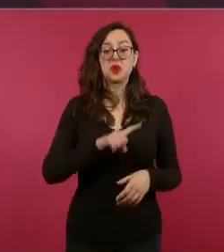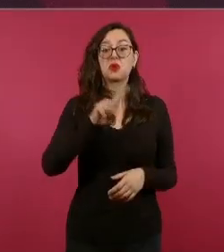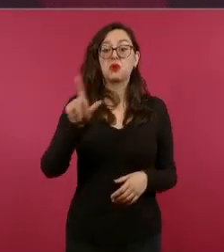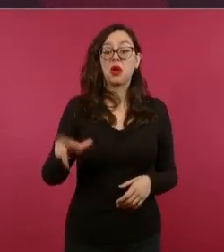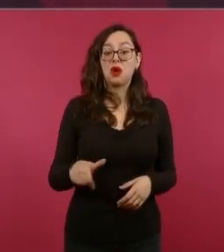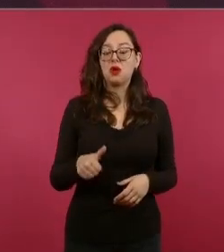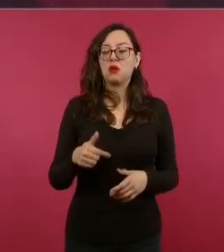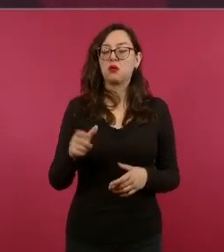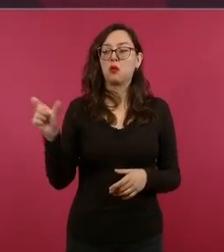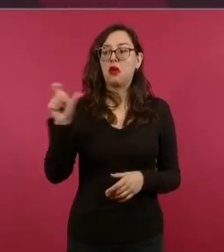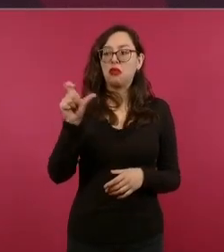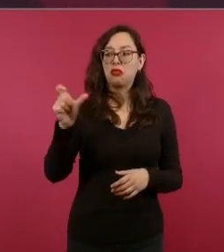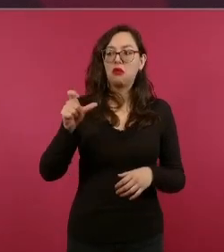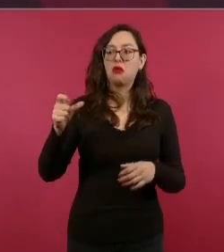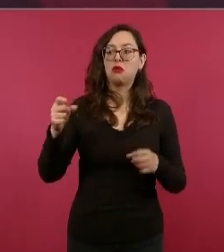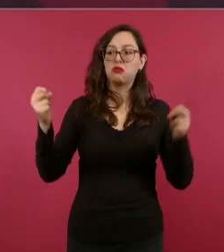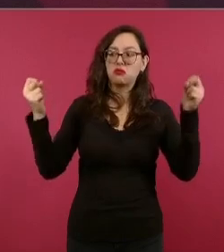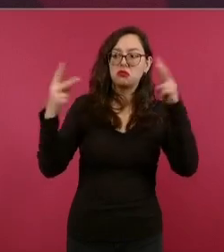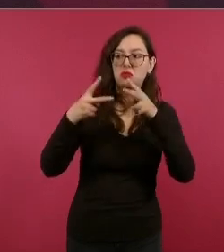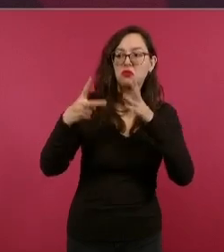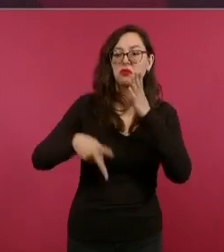año.